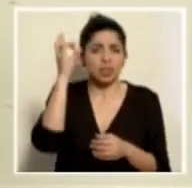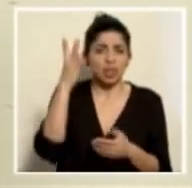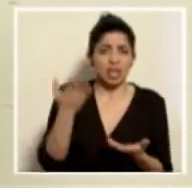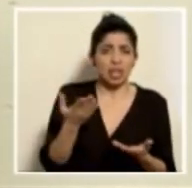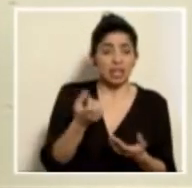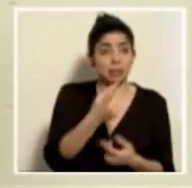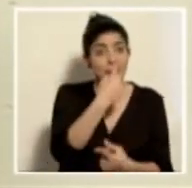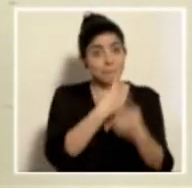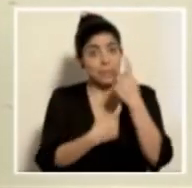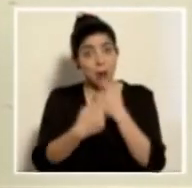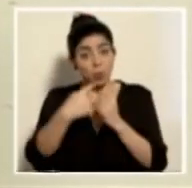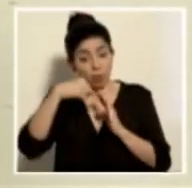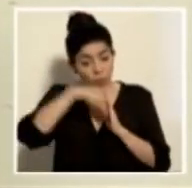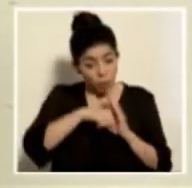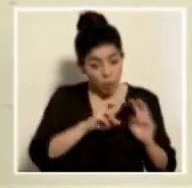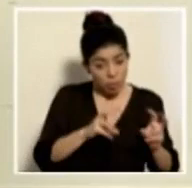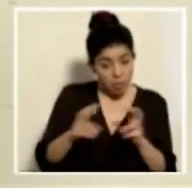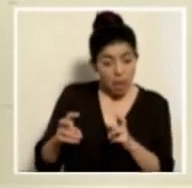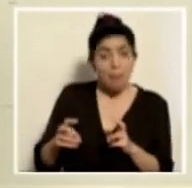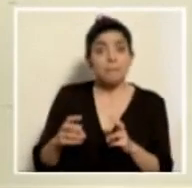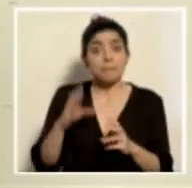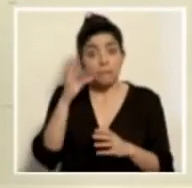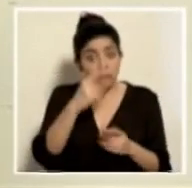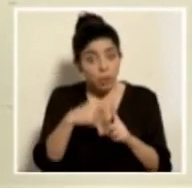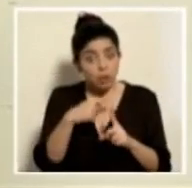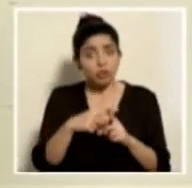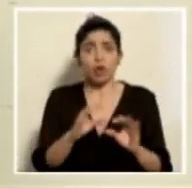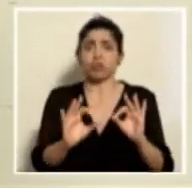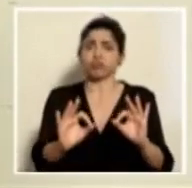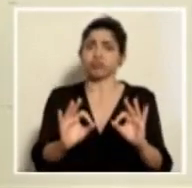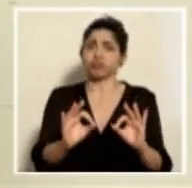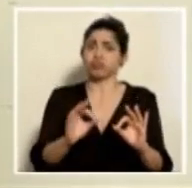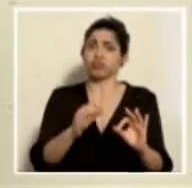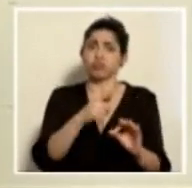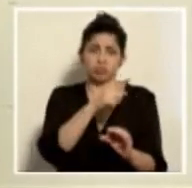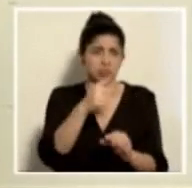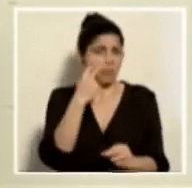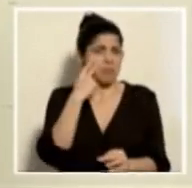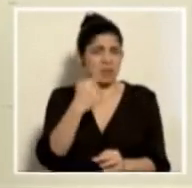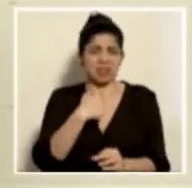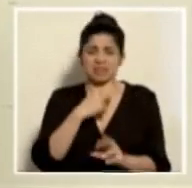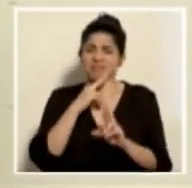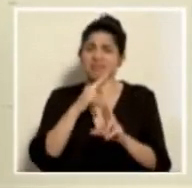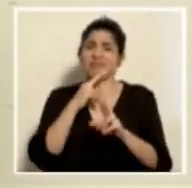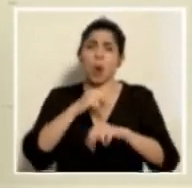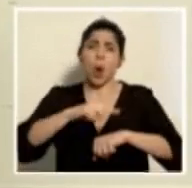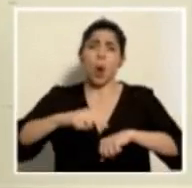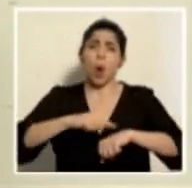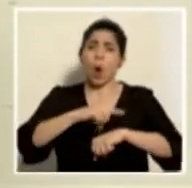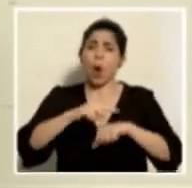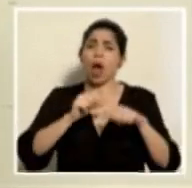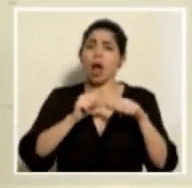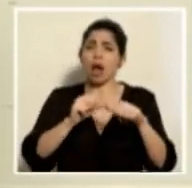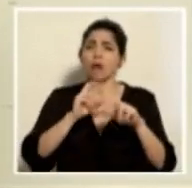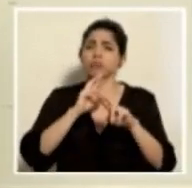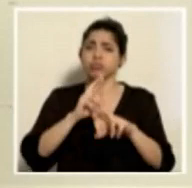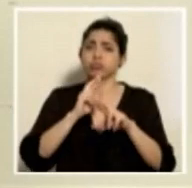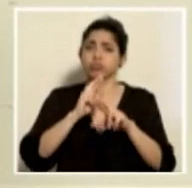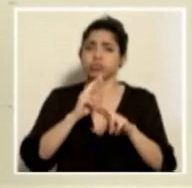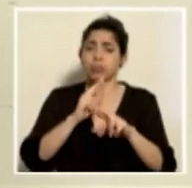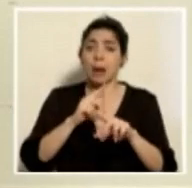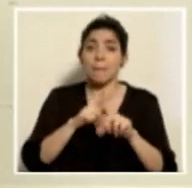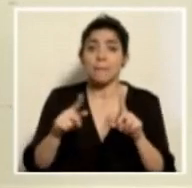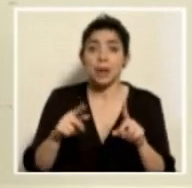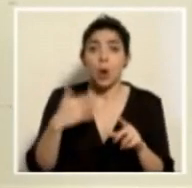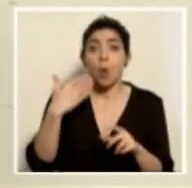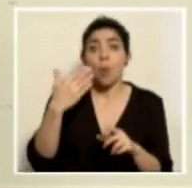las preguntas son de fondo y vamos a construir cosas, muy bien, y ustedes me han visto responder horas, pero cuando es para